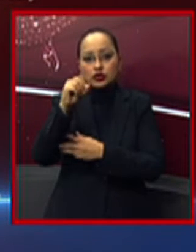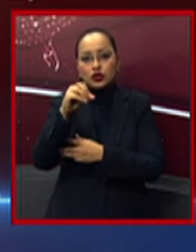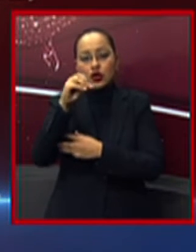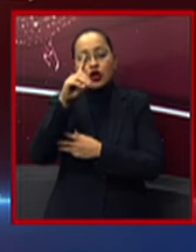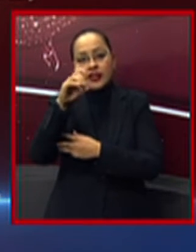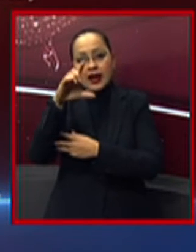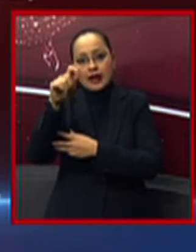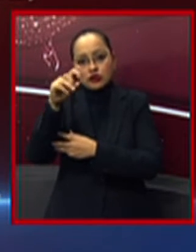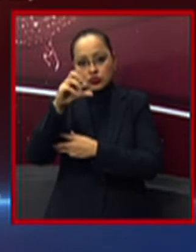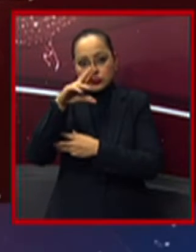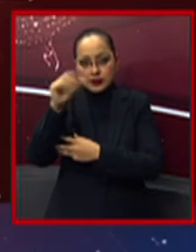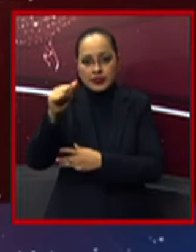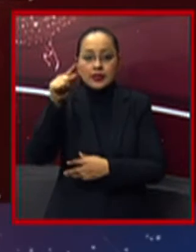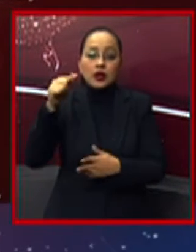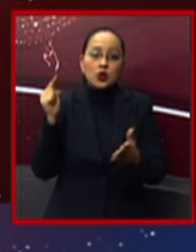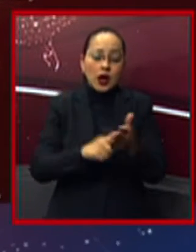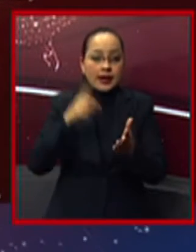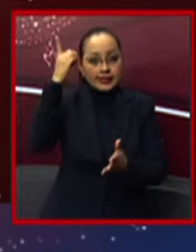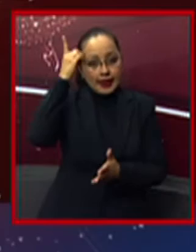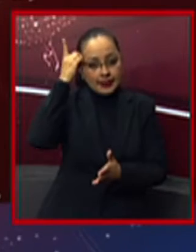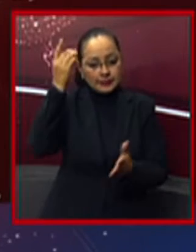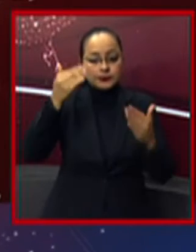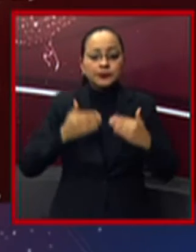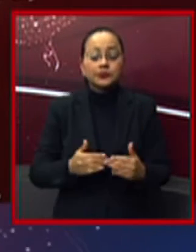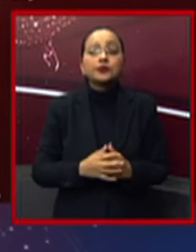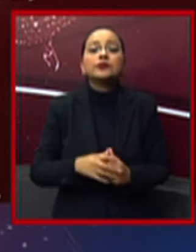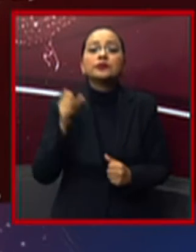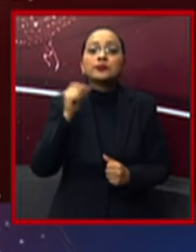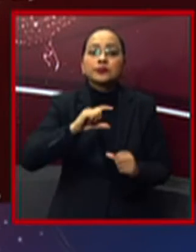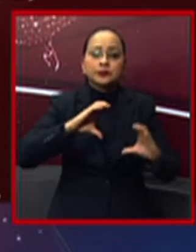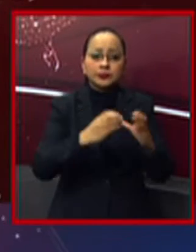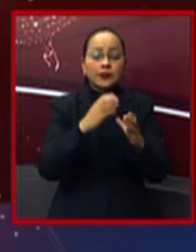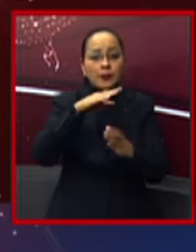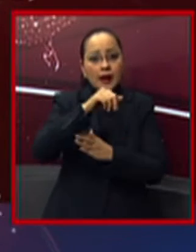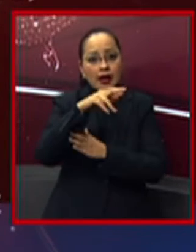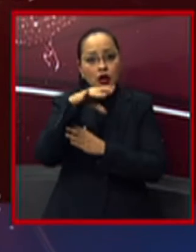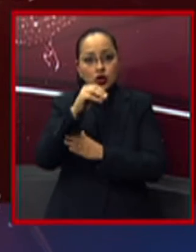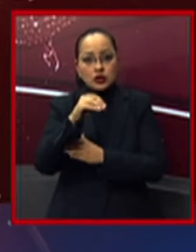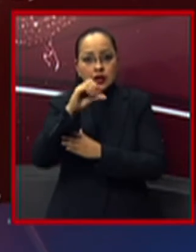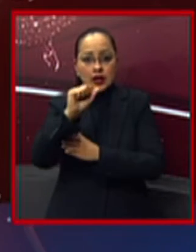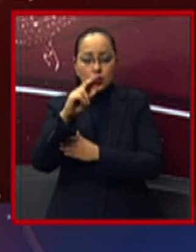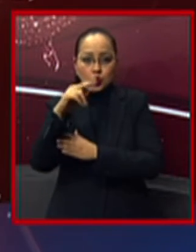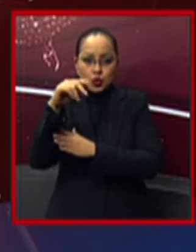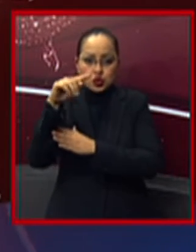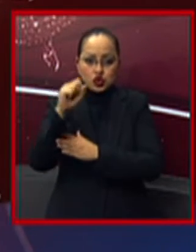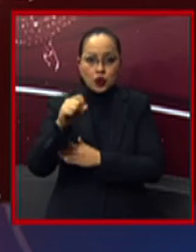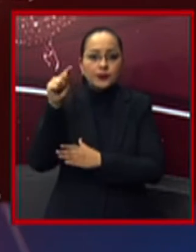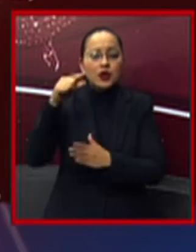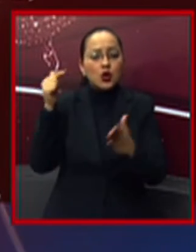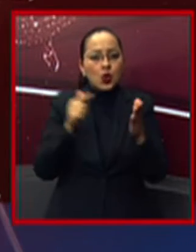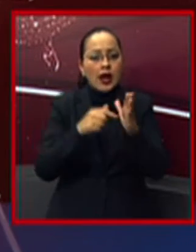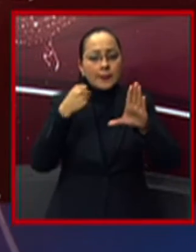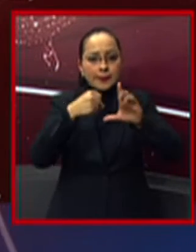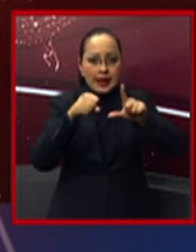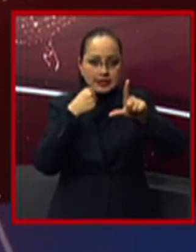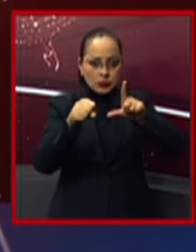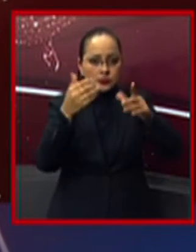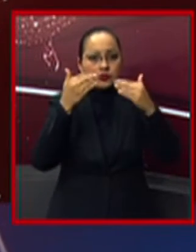Galindo, cónsul en Dallas, Texas; Marcos Augusto Bucio Mujica, cónsul en El Paso,